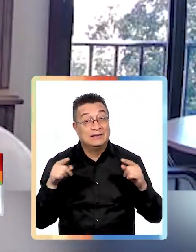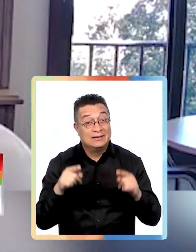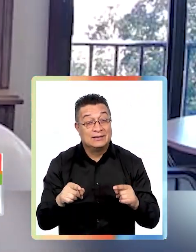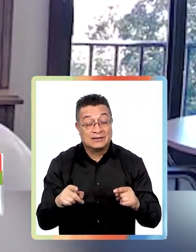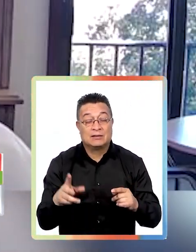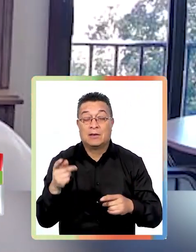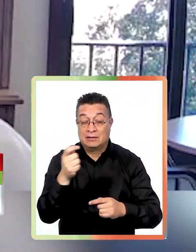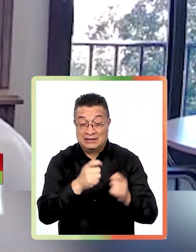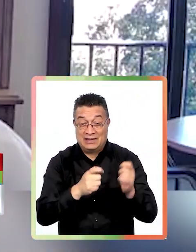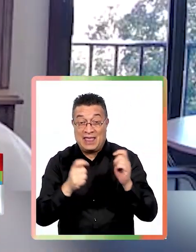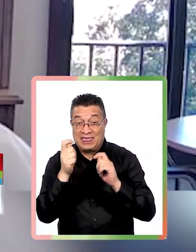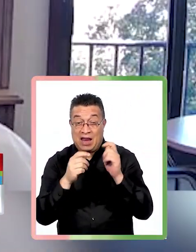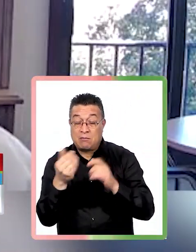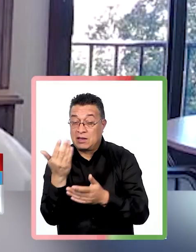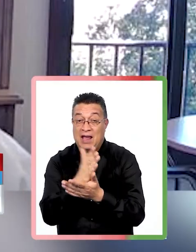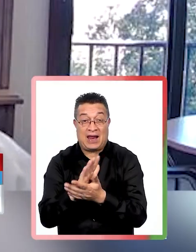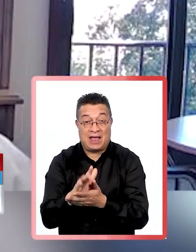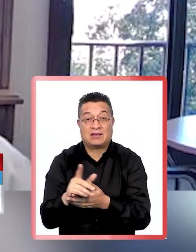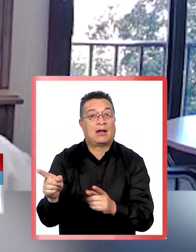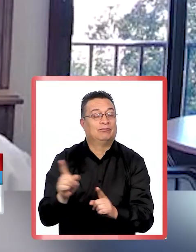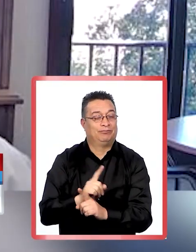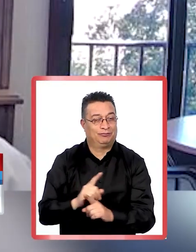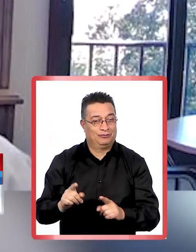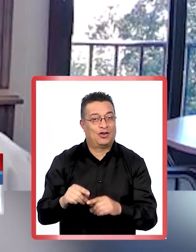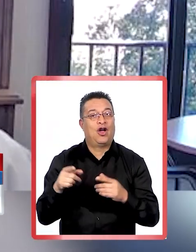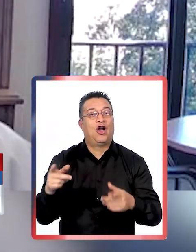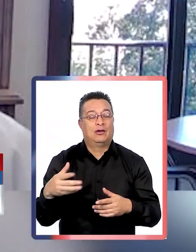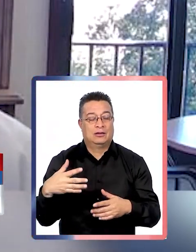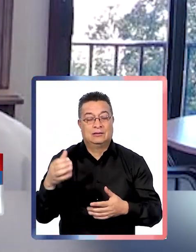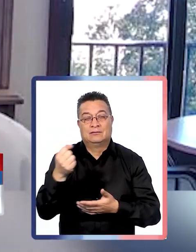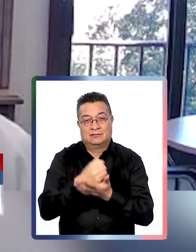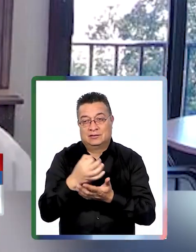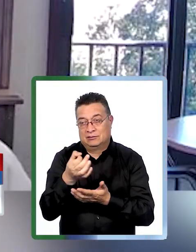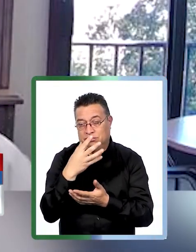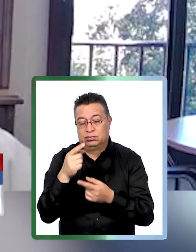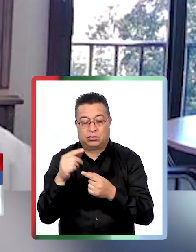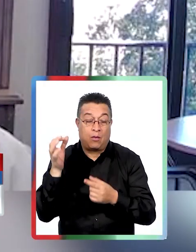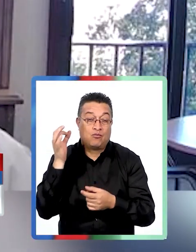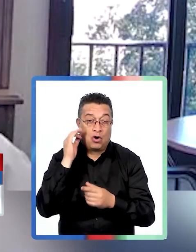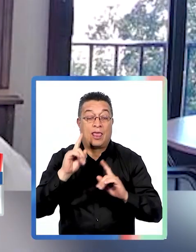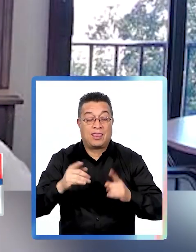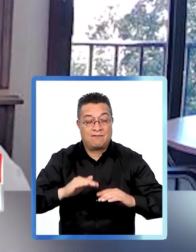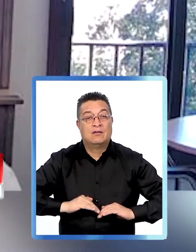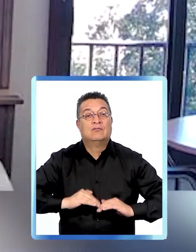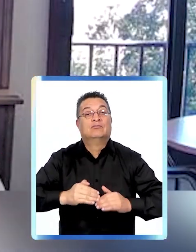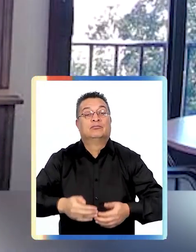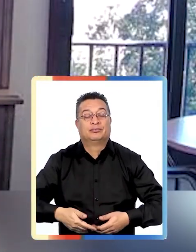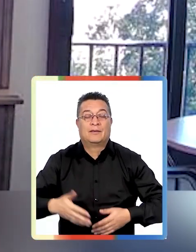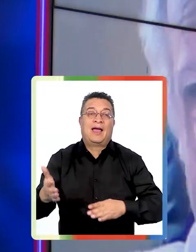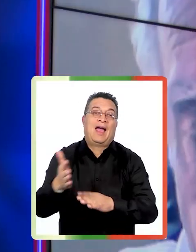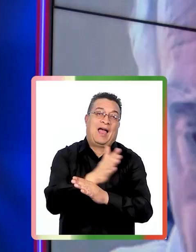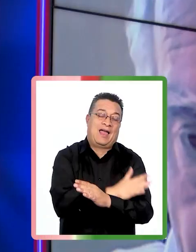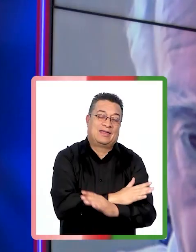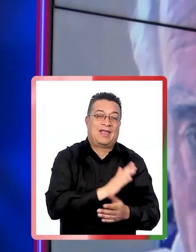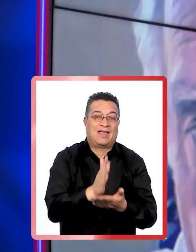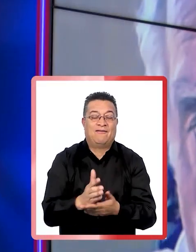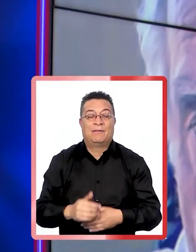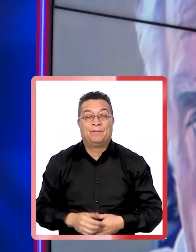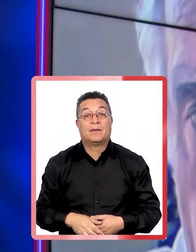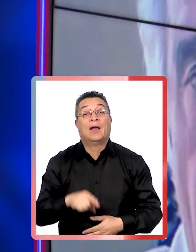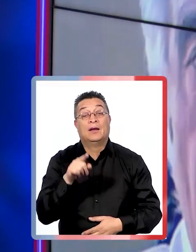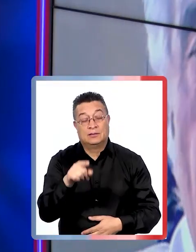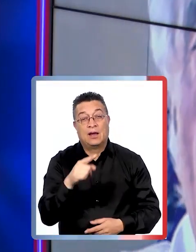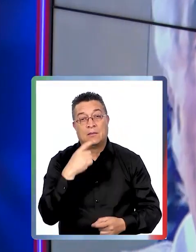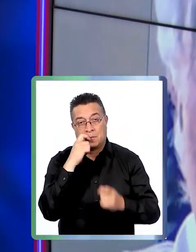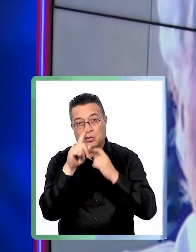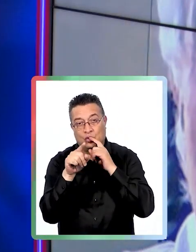de eso no es una terapia gratis de infertilidad. El tratamiento es sugerir que las mujeres se tienen que embarazar antes. Claro, doctor, y